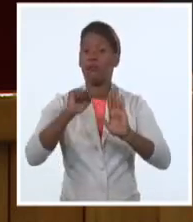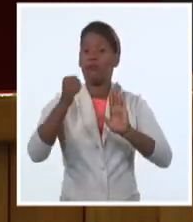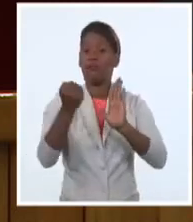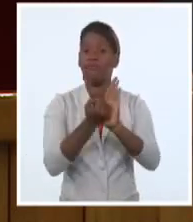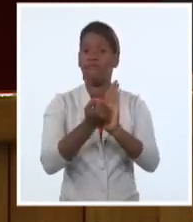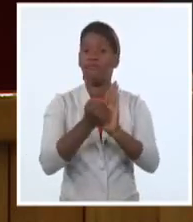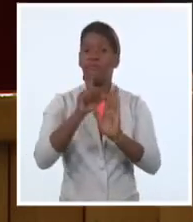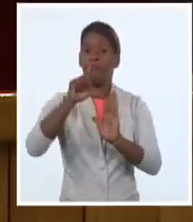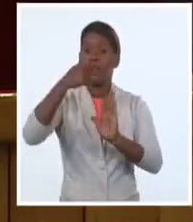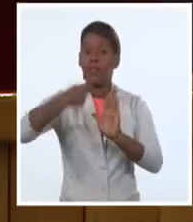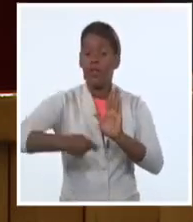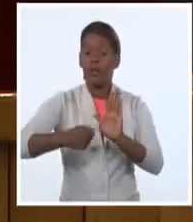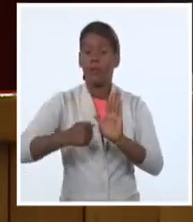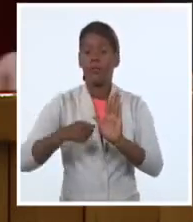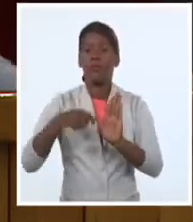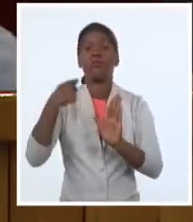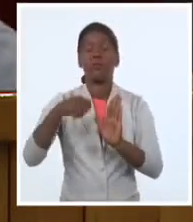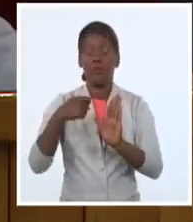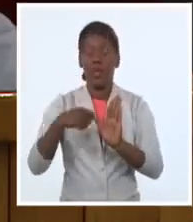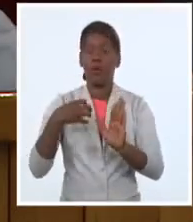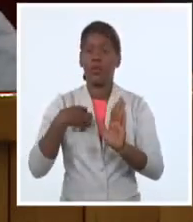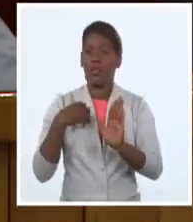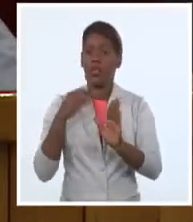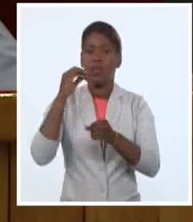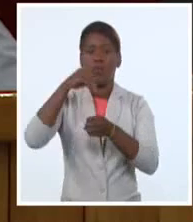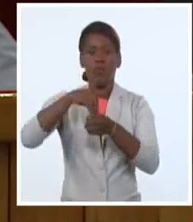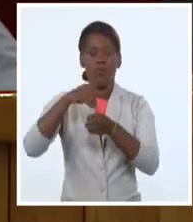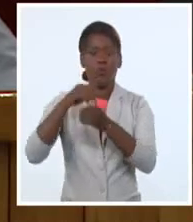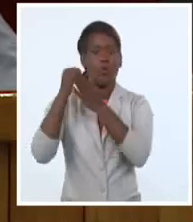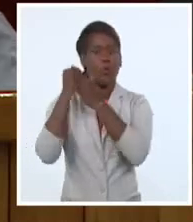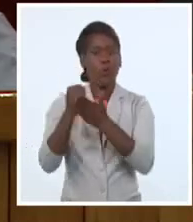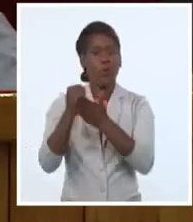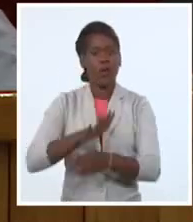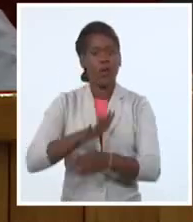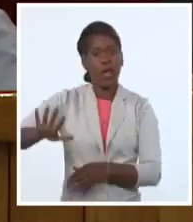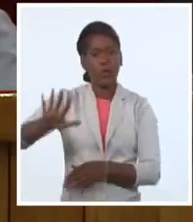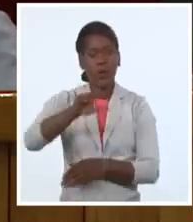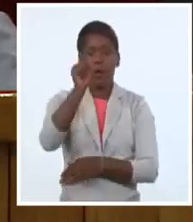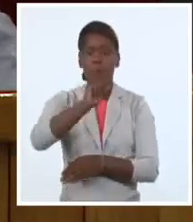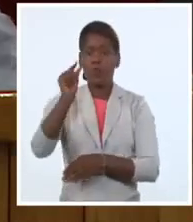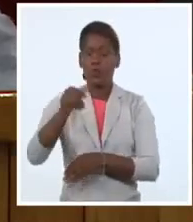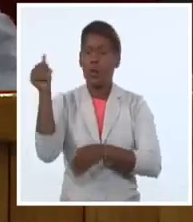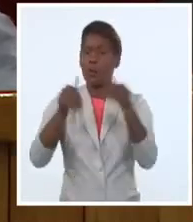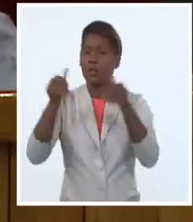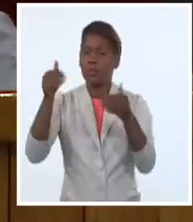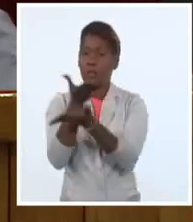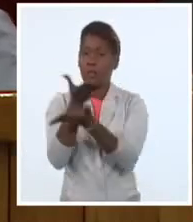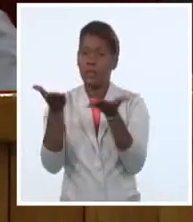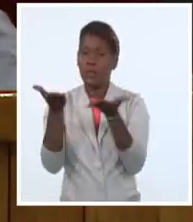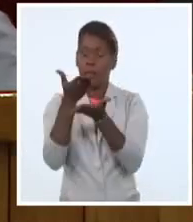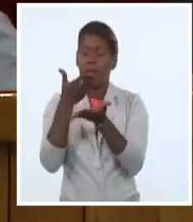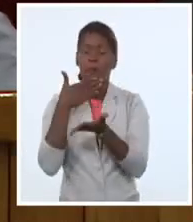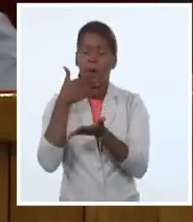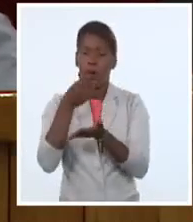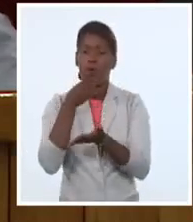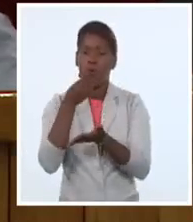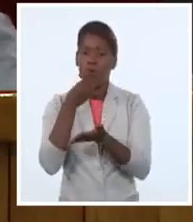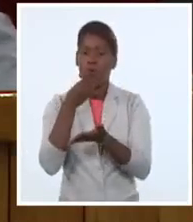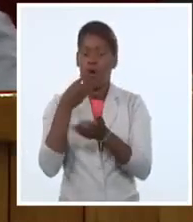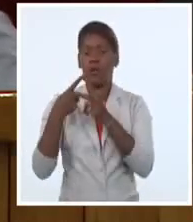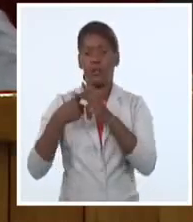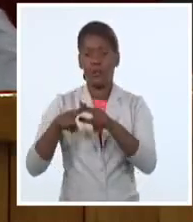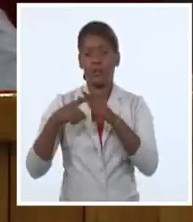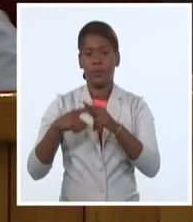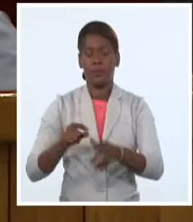materia, se dota de mayores garantías para todos los que en él intervienen. Son notables el reforzamiento de